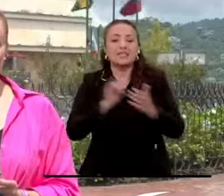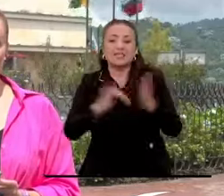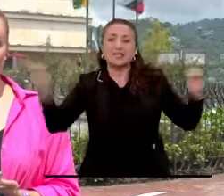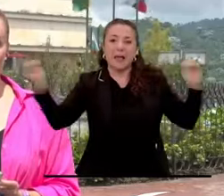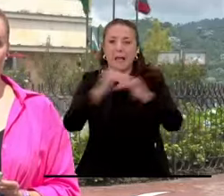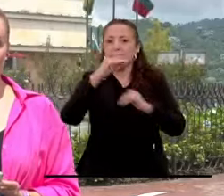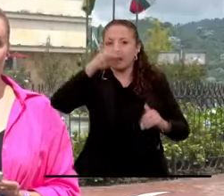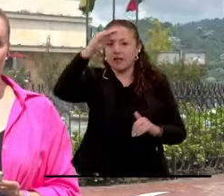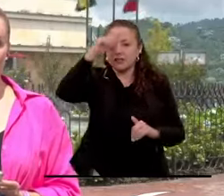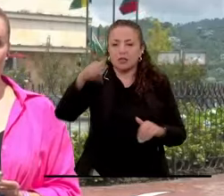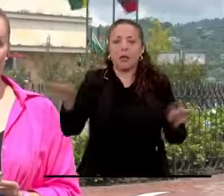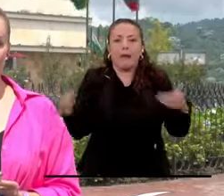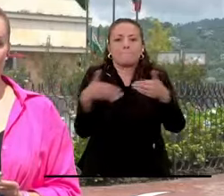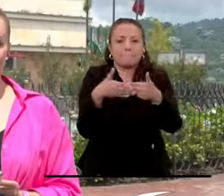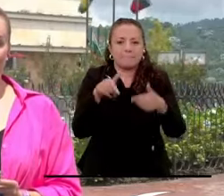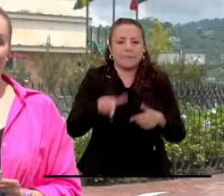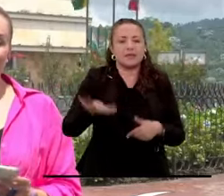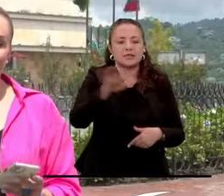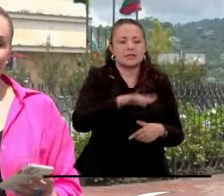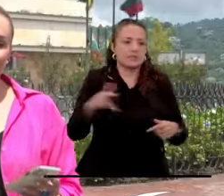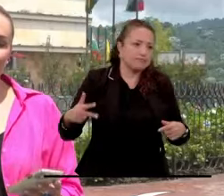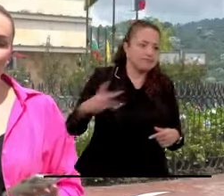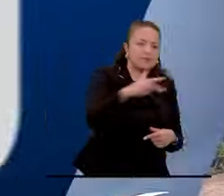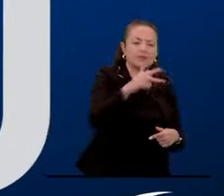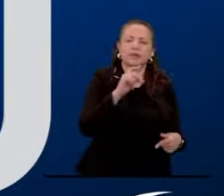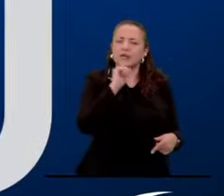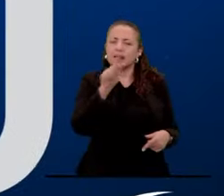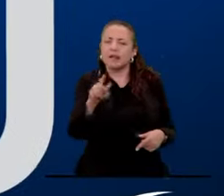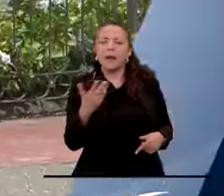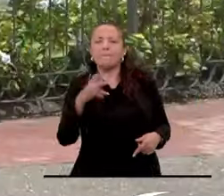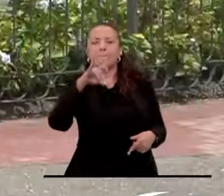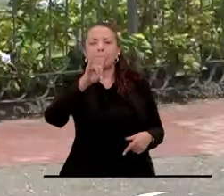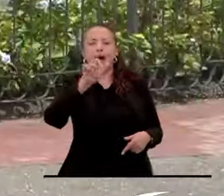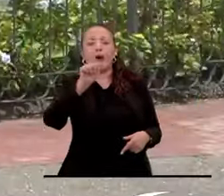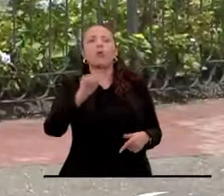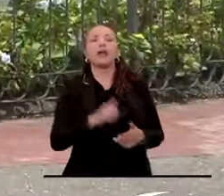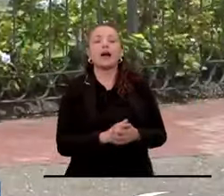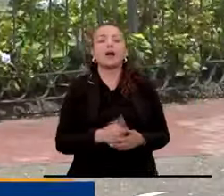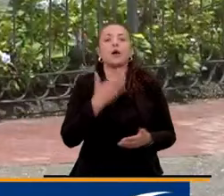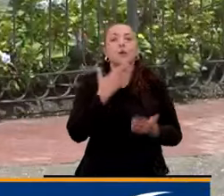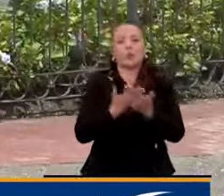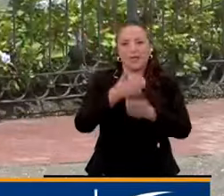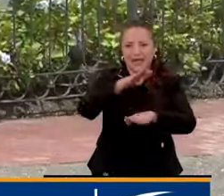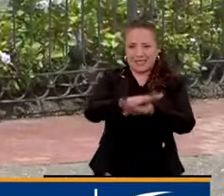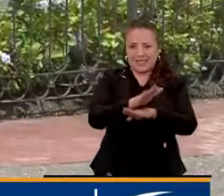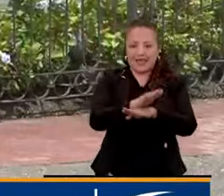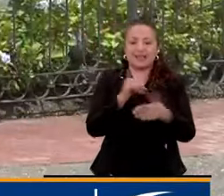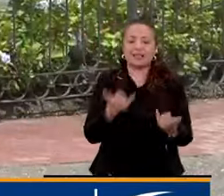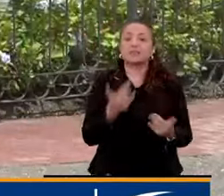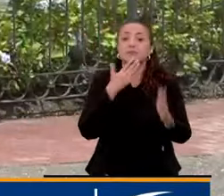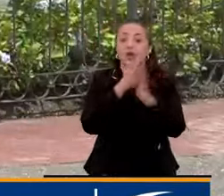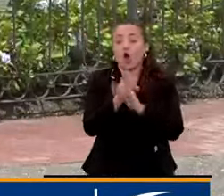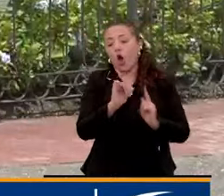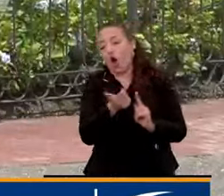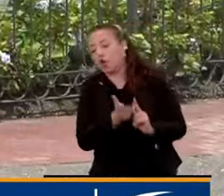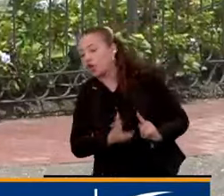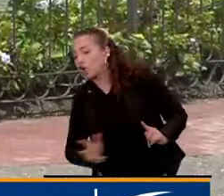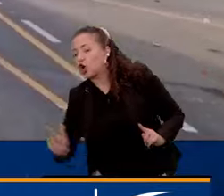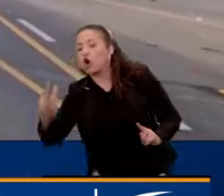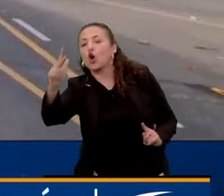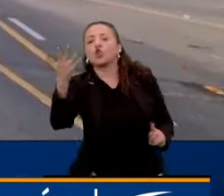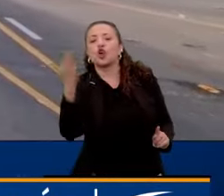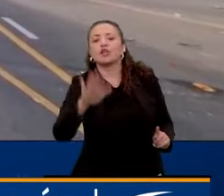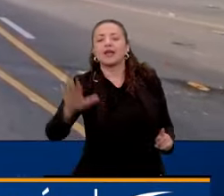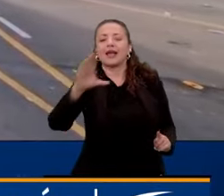hay una vía alterna Daniela Muy buenas tardes bueno comento que hay una vía alterna que es la vía del sector de